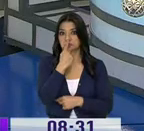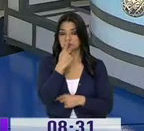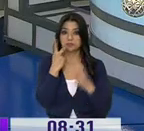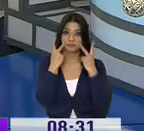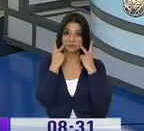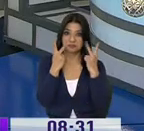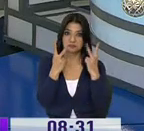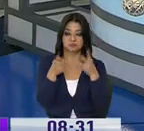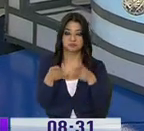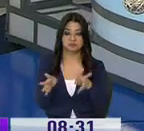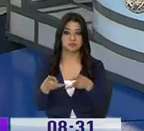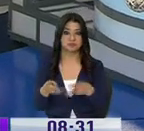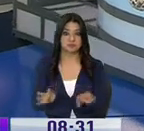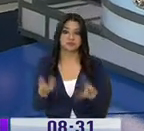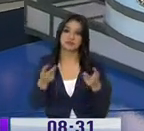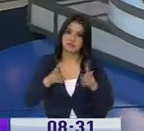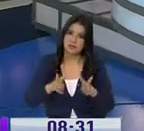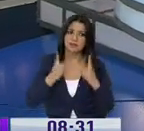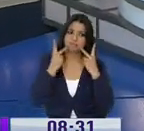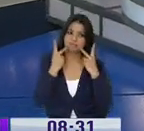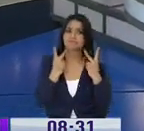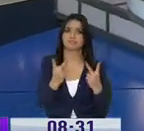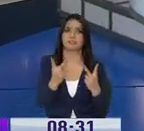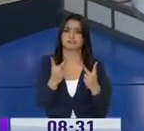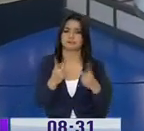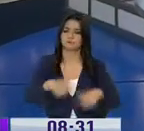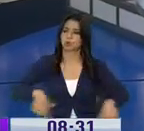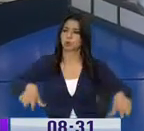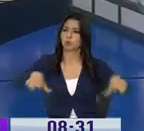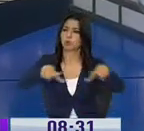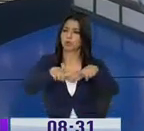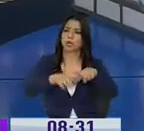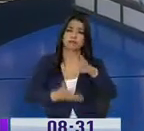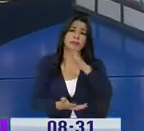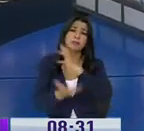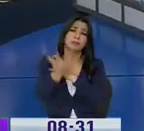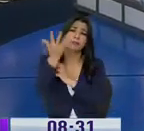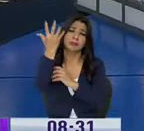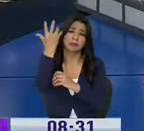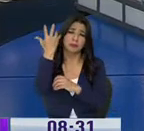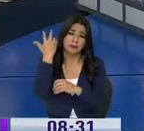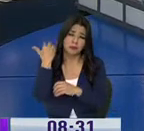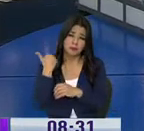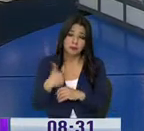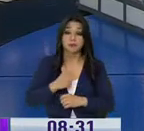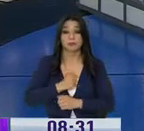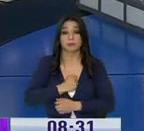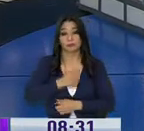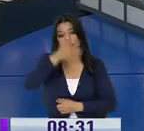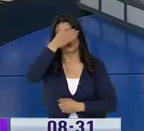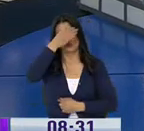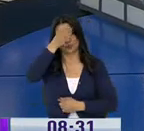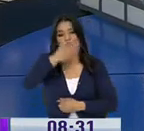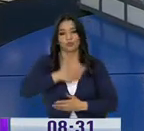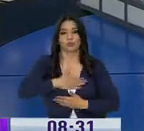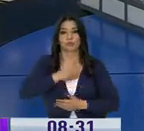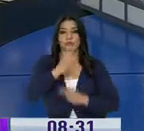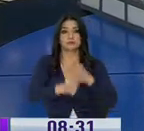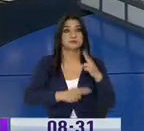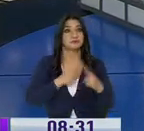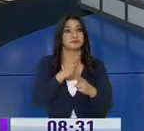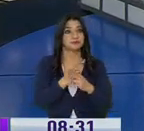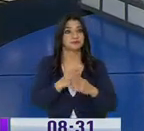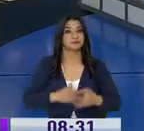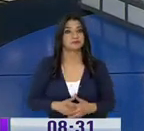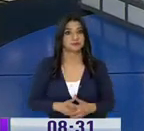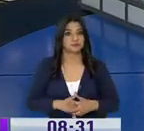miras del nacimiento, sino también puedes recorrer estos sitios recónditos. Hermoso. Que tenemos, ¿no? Sí. Quito, Patrimonio Cultural lindo. De la Humanidad, no solamente